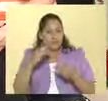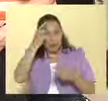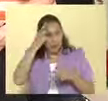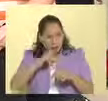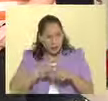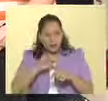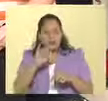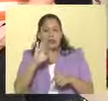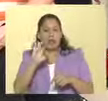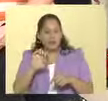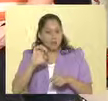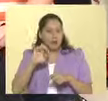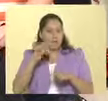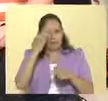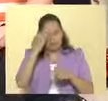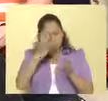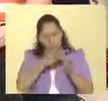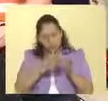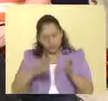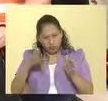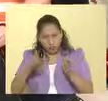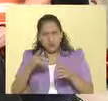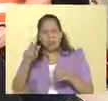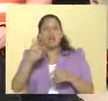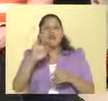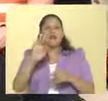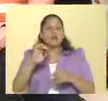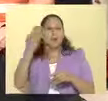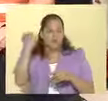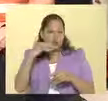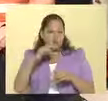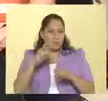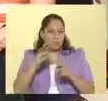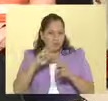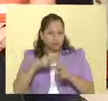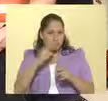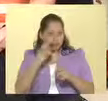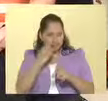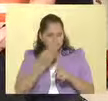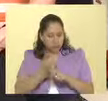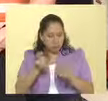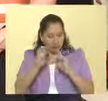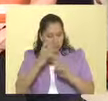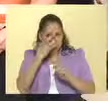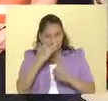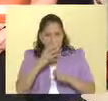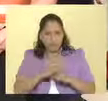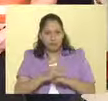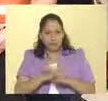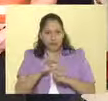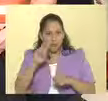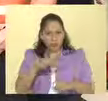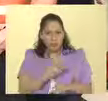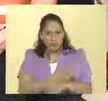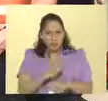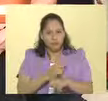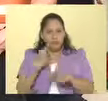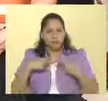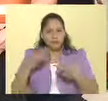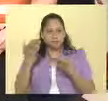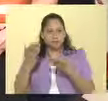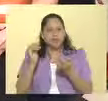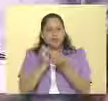director del IFE durante una temporada importante, cuando el IFE tomó realmente mucha verdad. Y un personaje